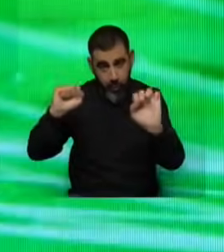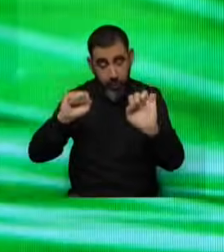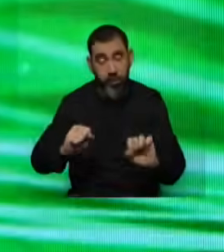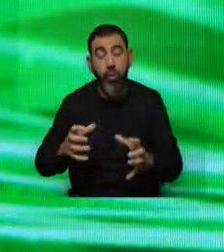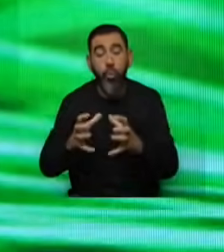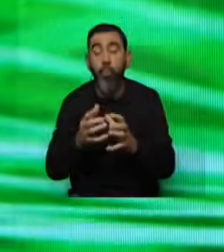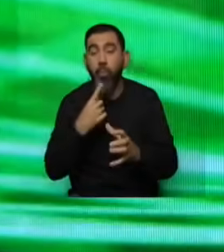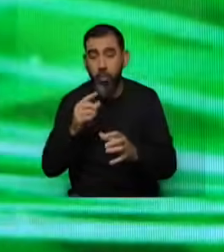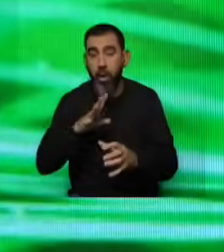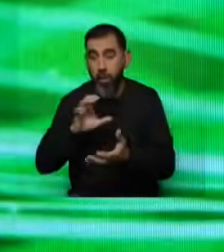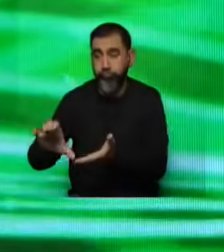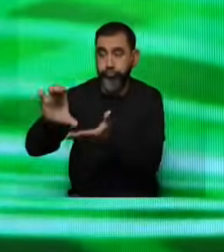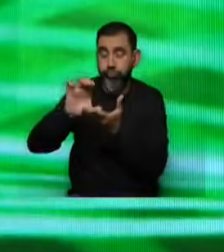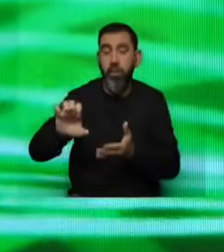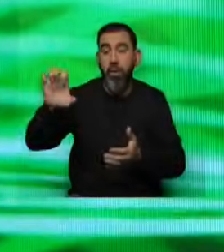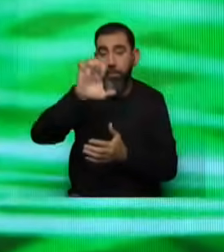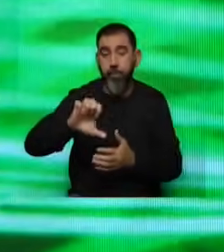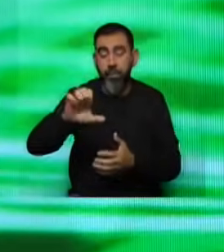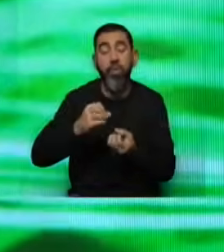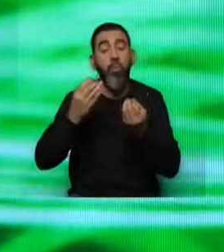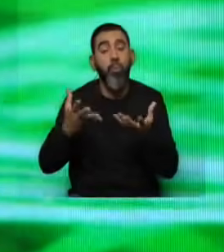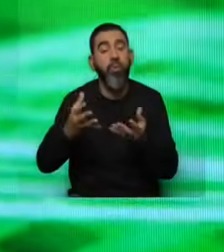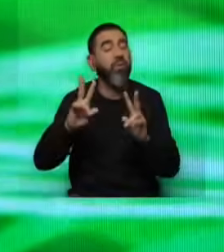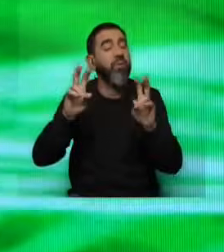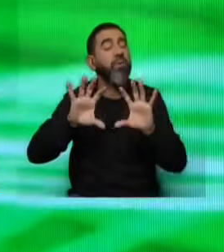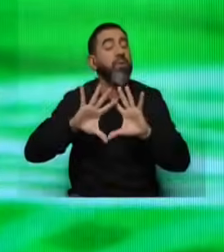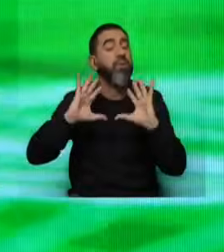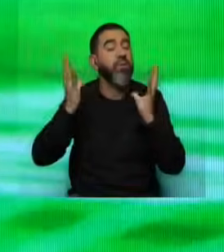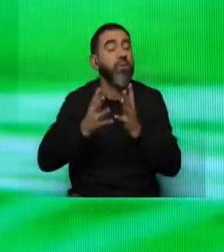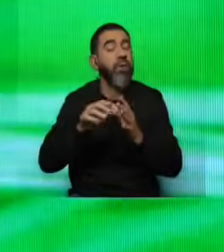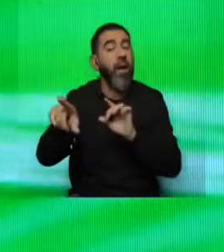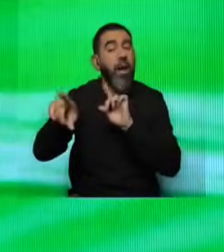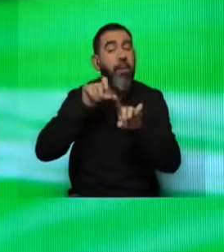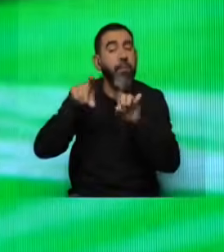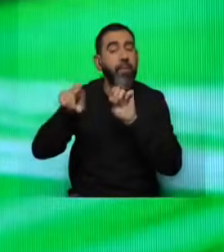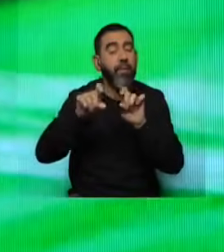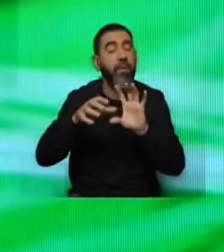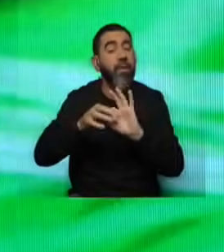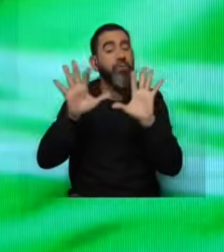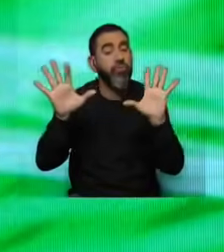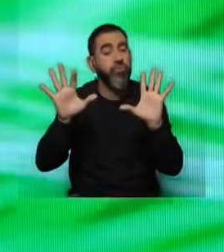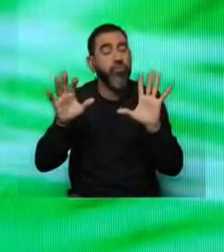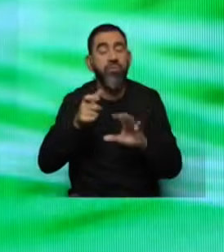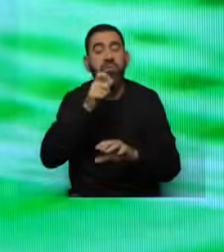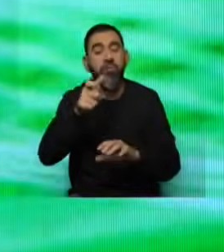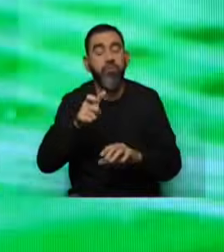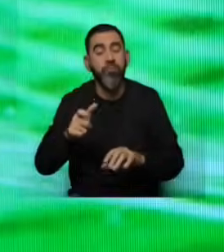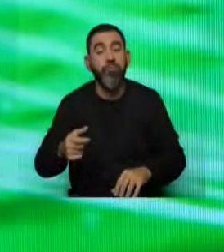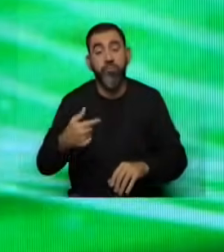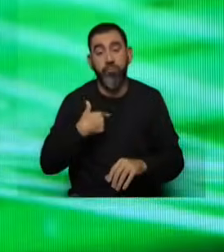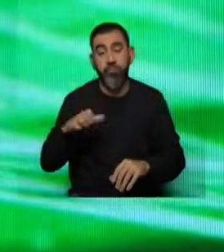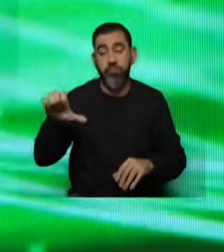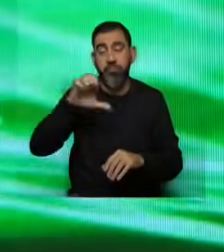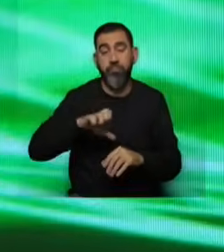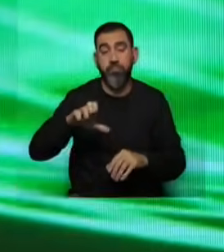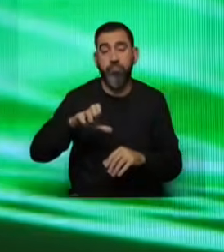partidos recibimos aportes de las empresas Porque existe un fenómeno en el mundo que se llama captación corporativa en democracia y eso significa que yo empresario